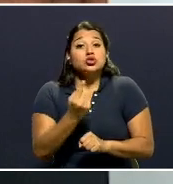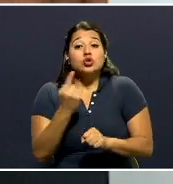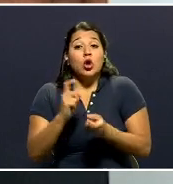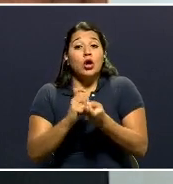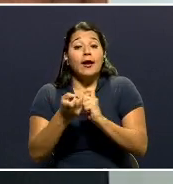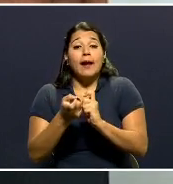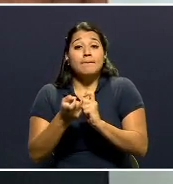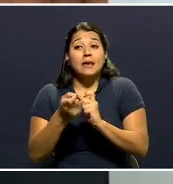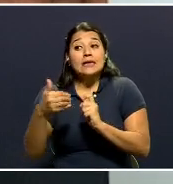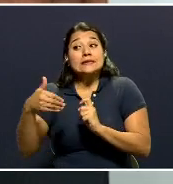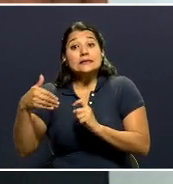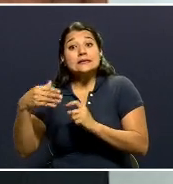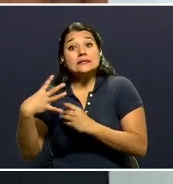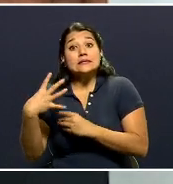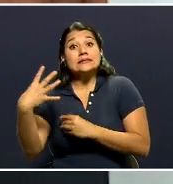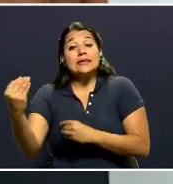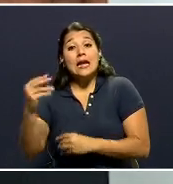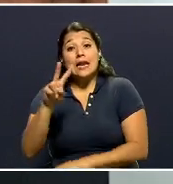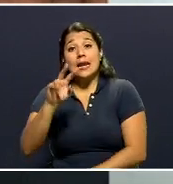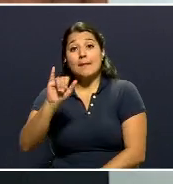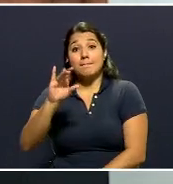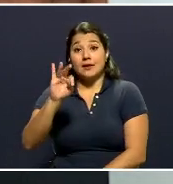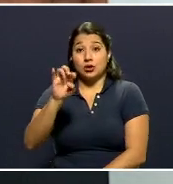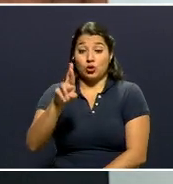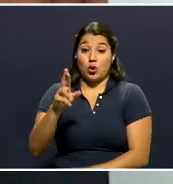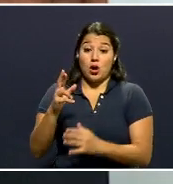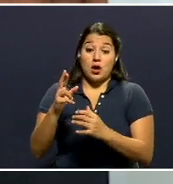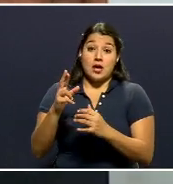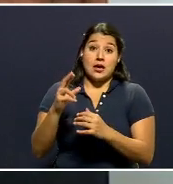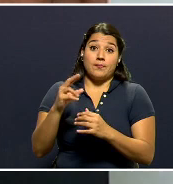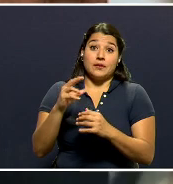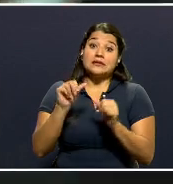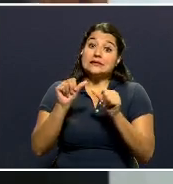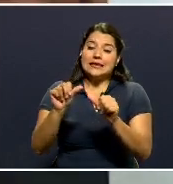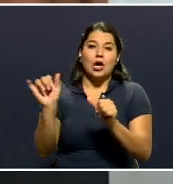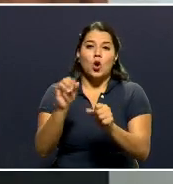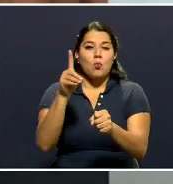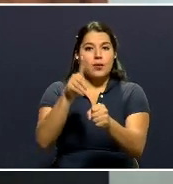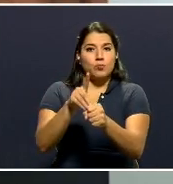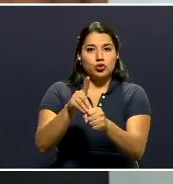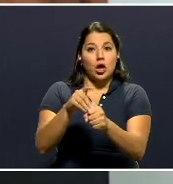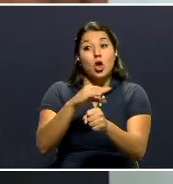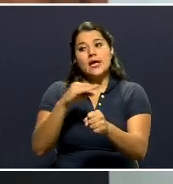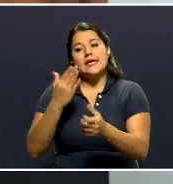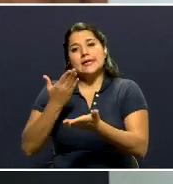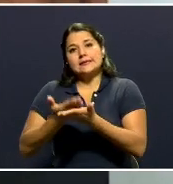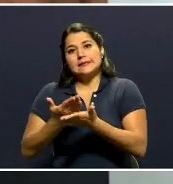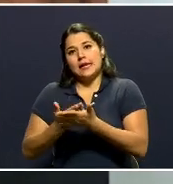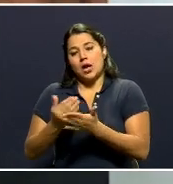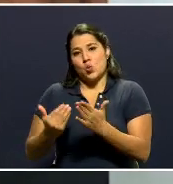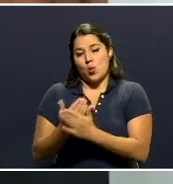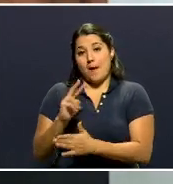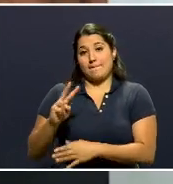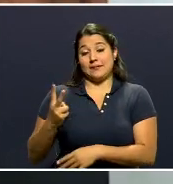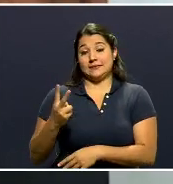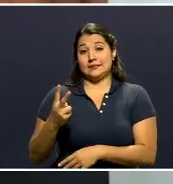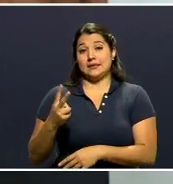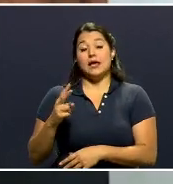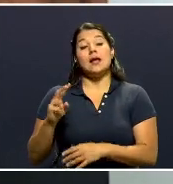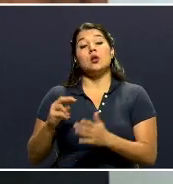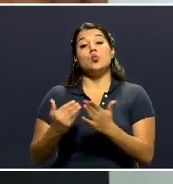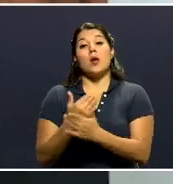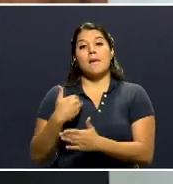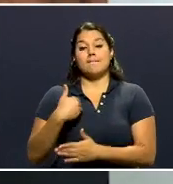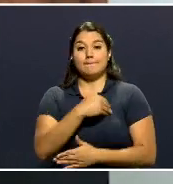Víctor, que va a estar trabajando ya como diputado. De hecho, ahora estábamos hablando, jefes y jefas de fracción, de